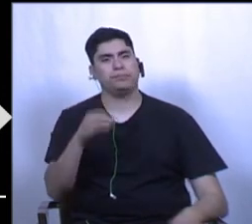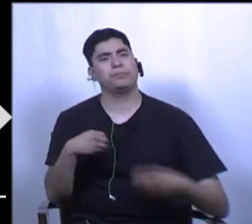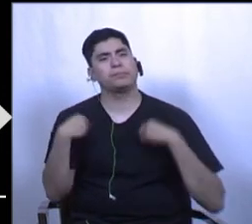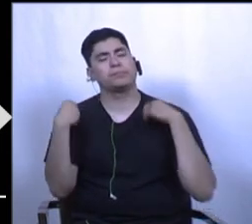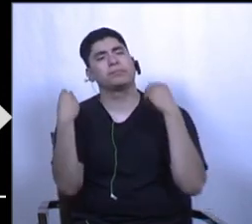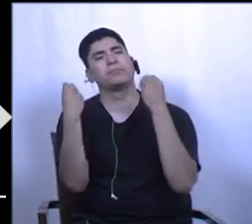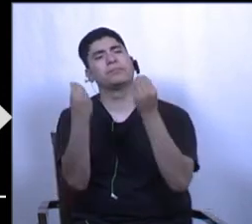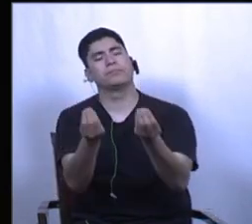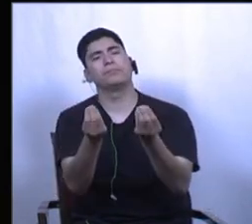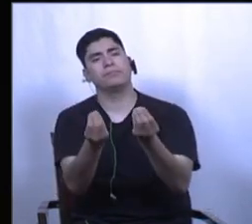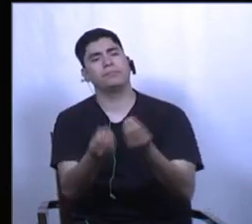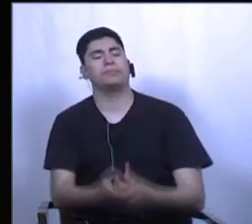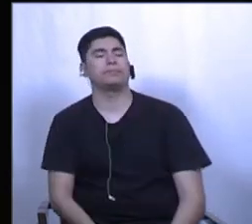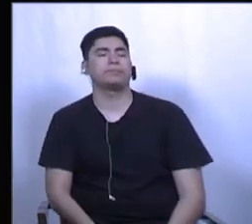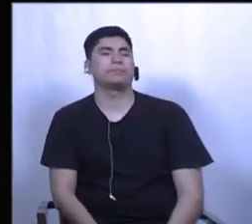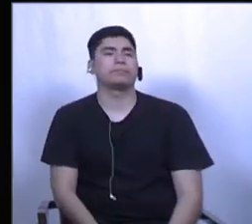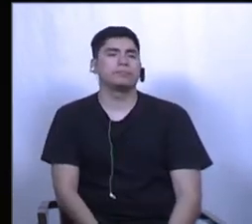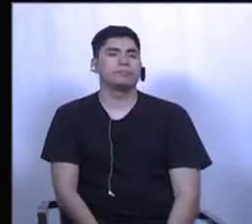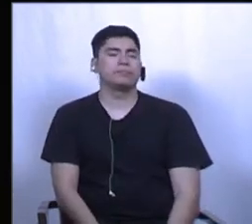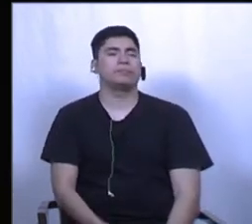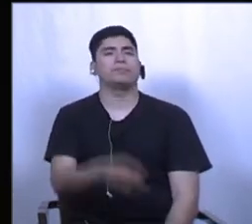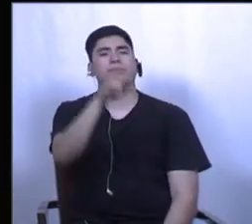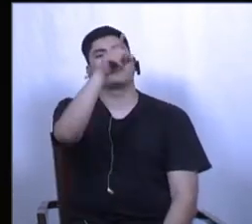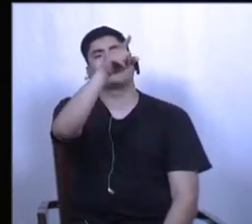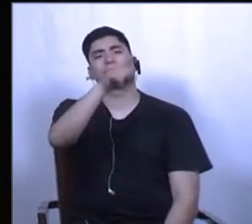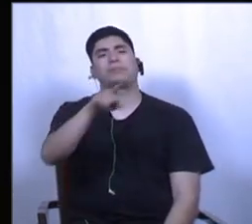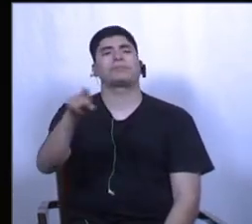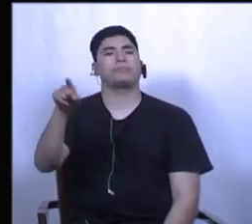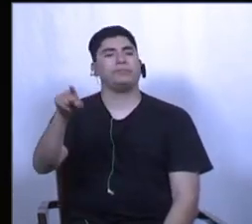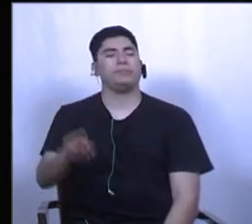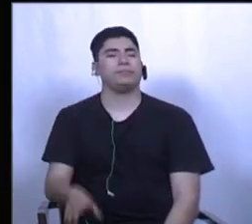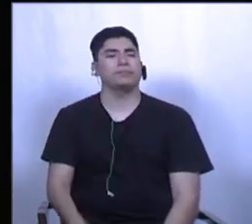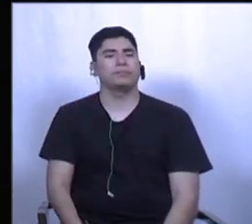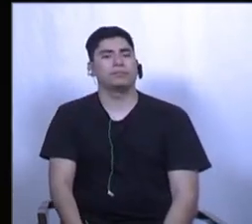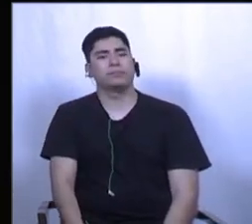movemos nuestra curva.